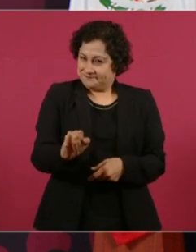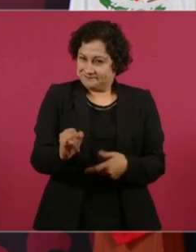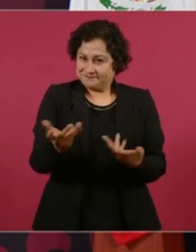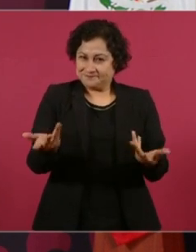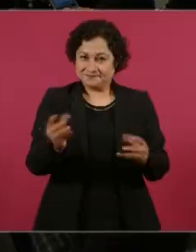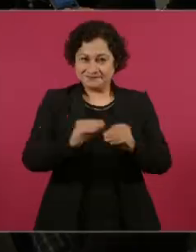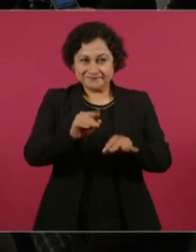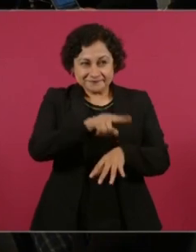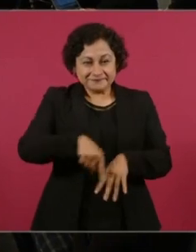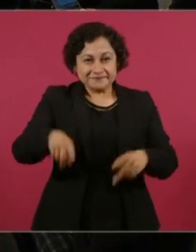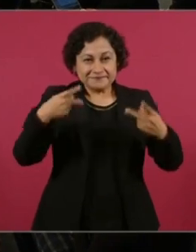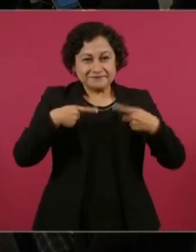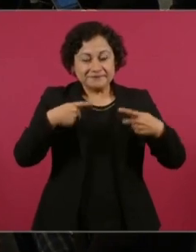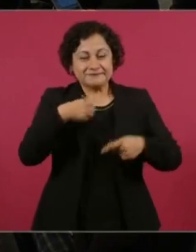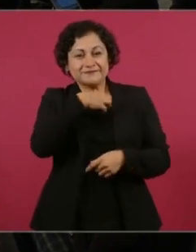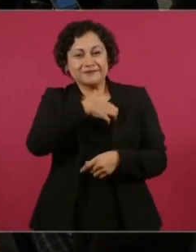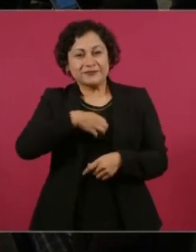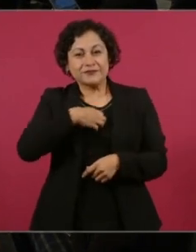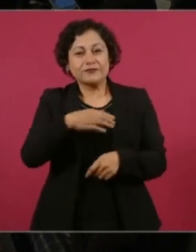no se veía.